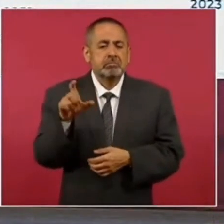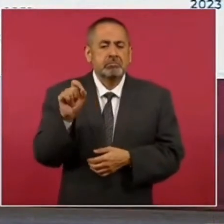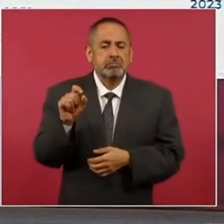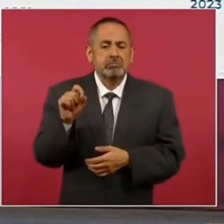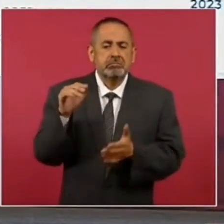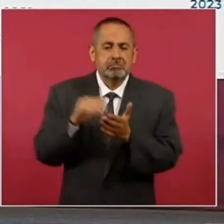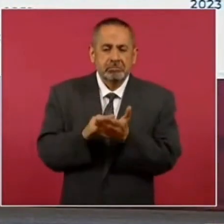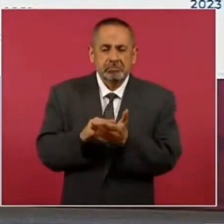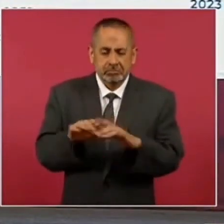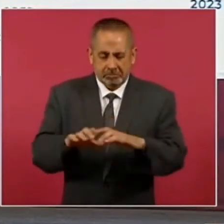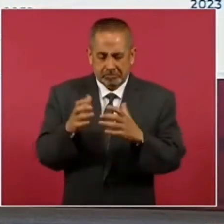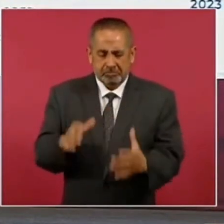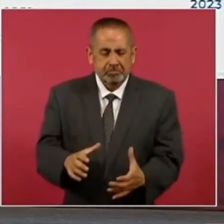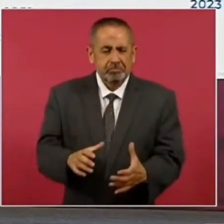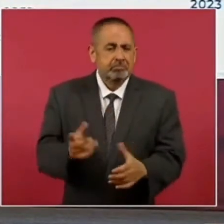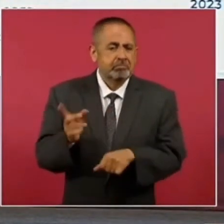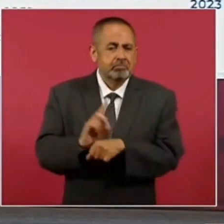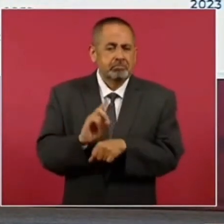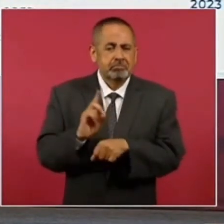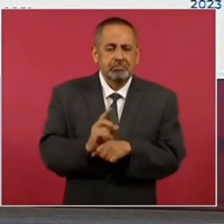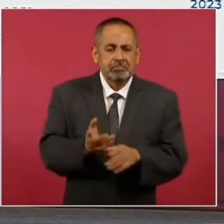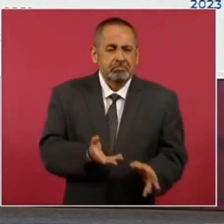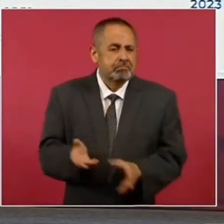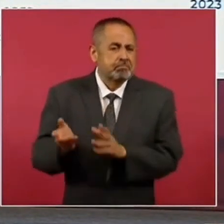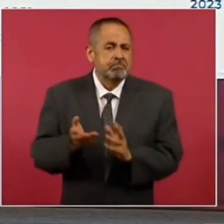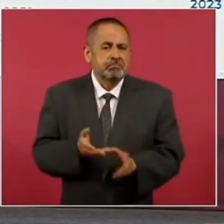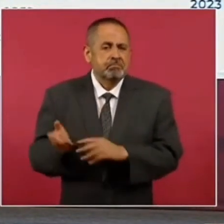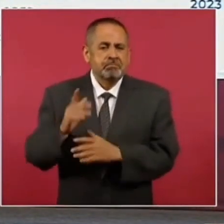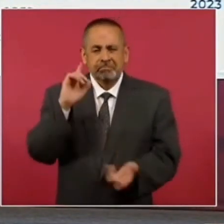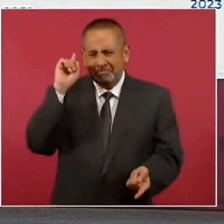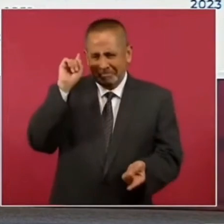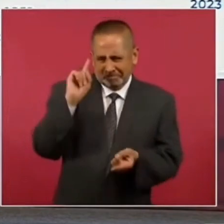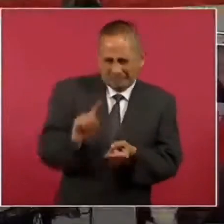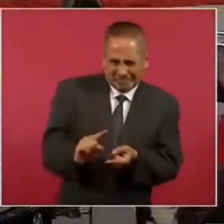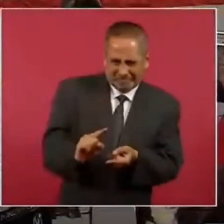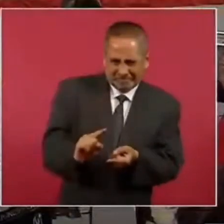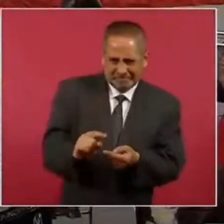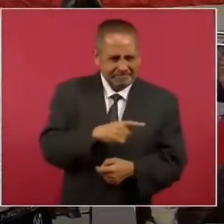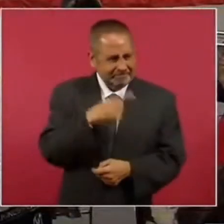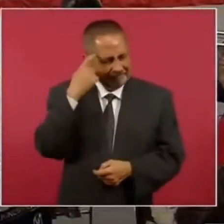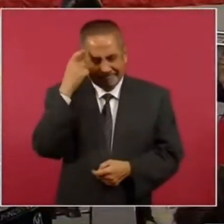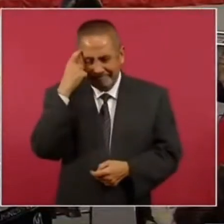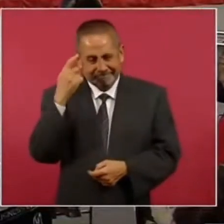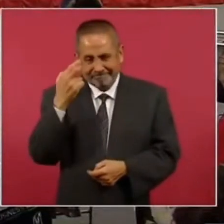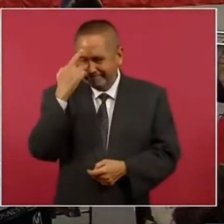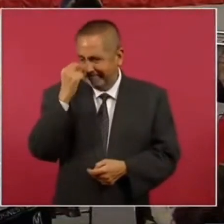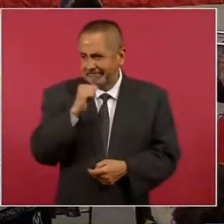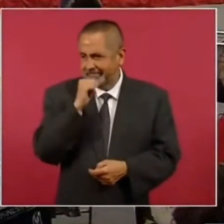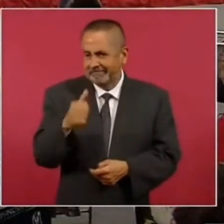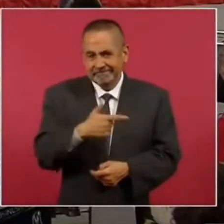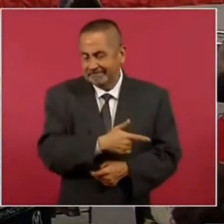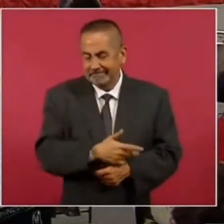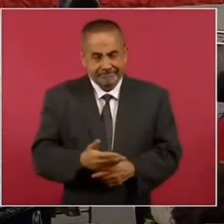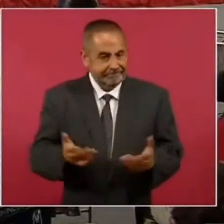120.000 barriles. De lo más irracional que puede